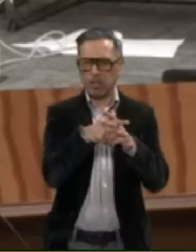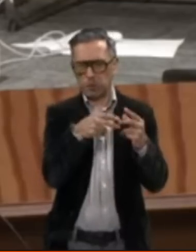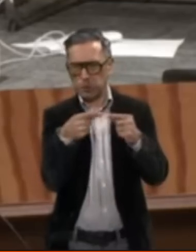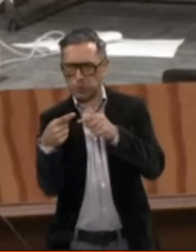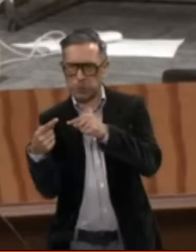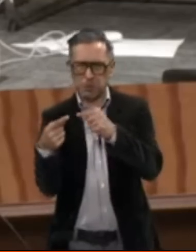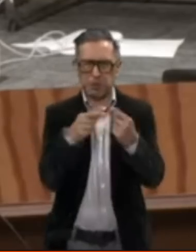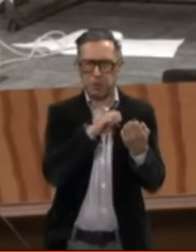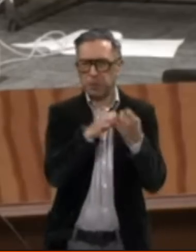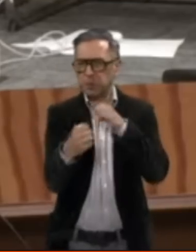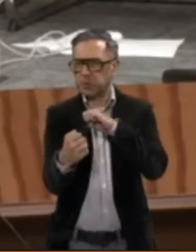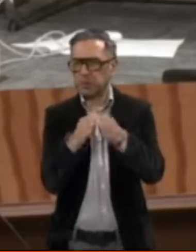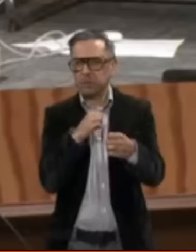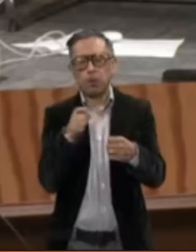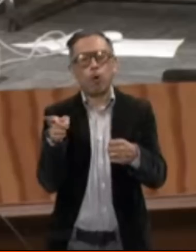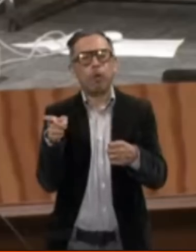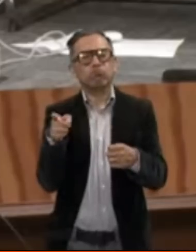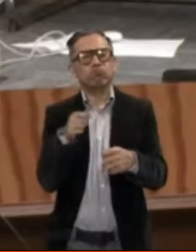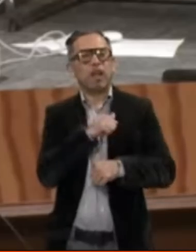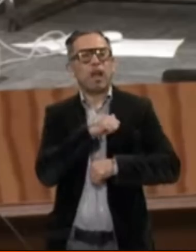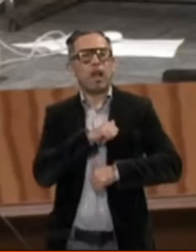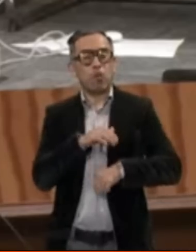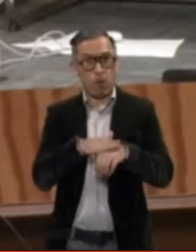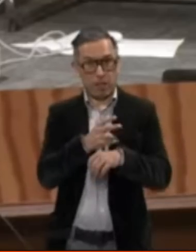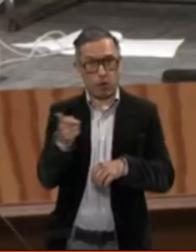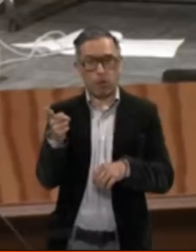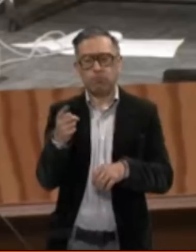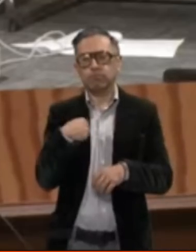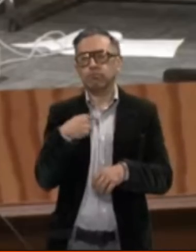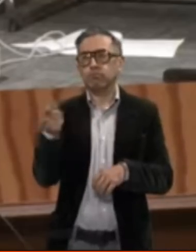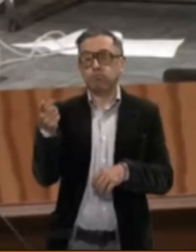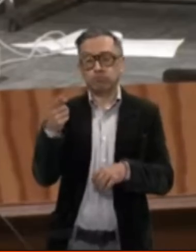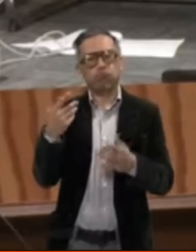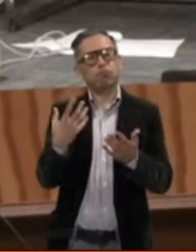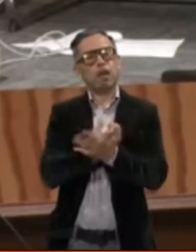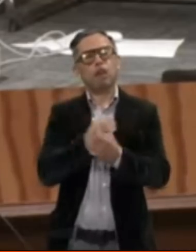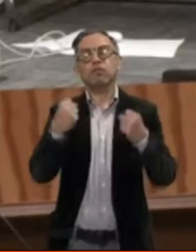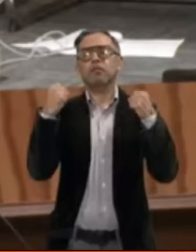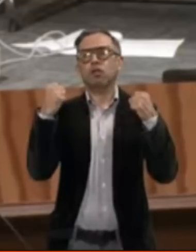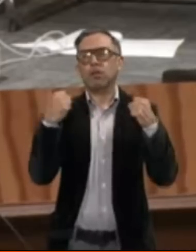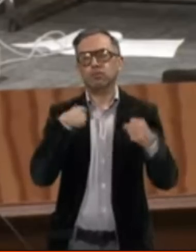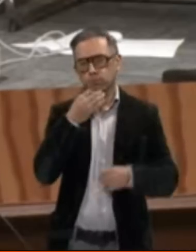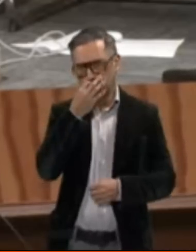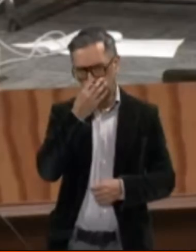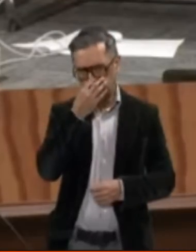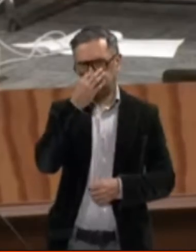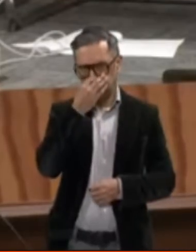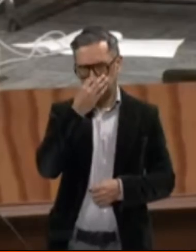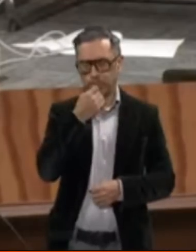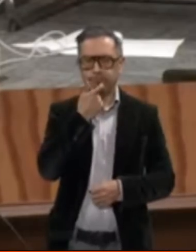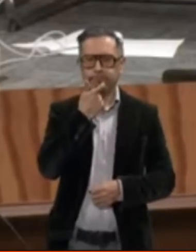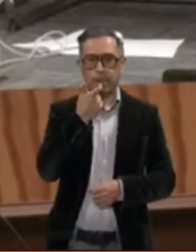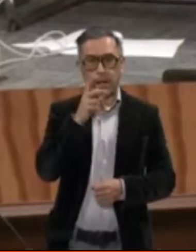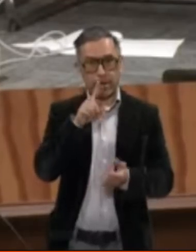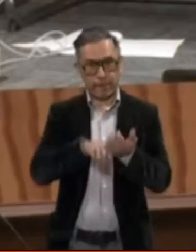cargos y por eso es una victoria pírrica. La realidad es que Edmundo regresa a